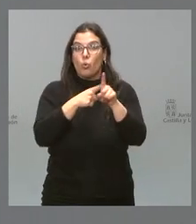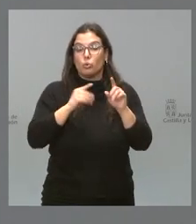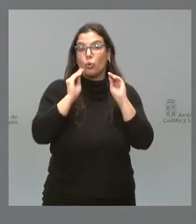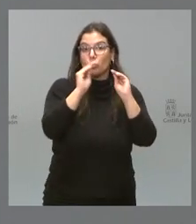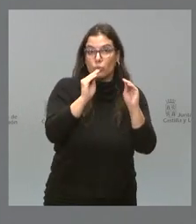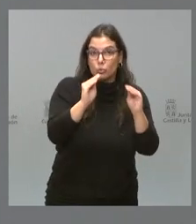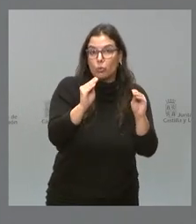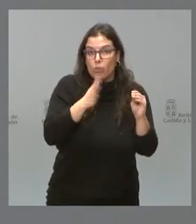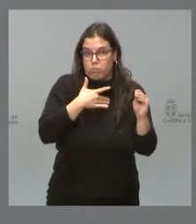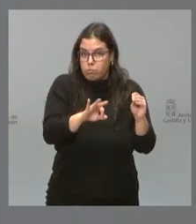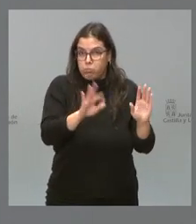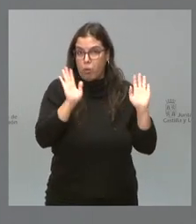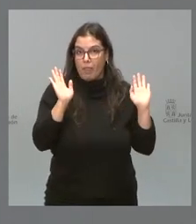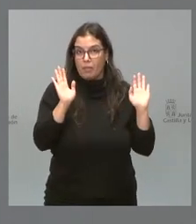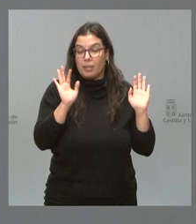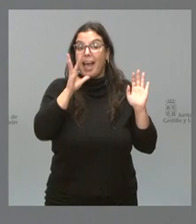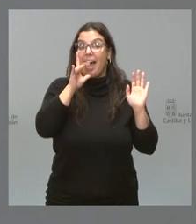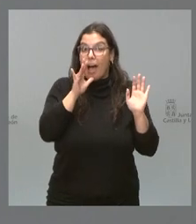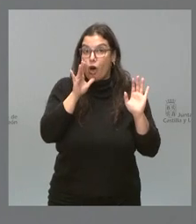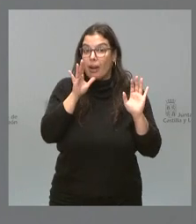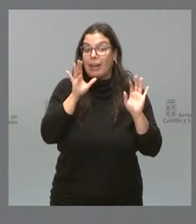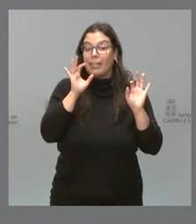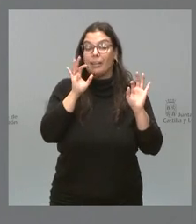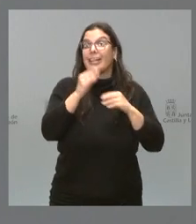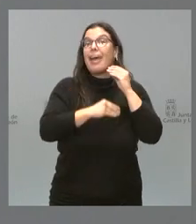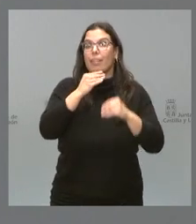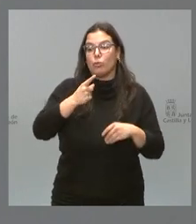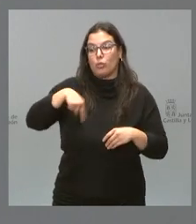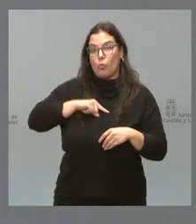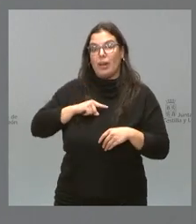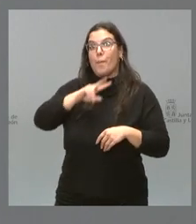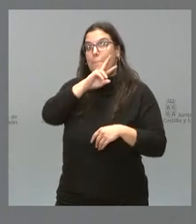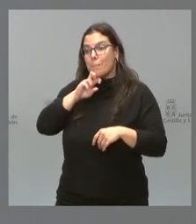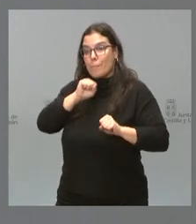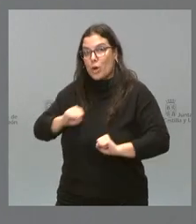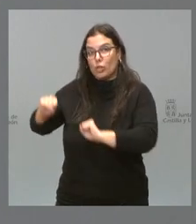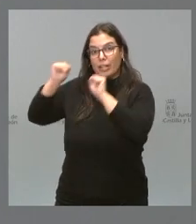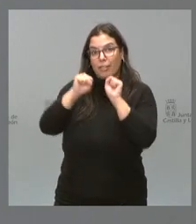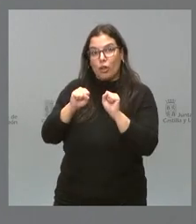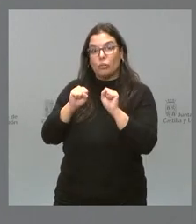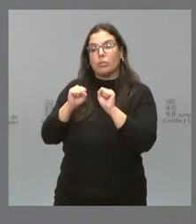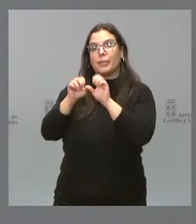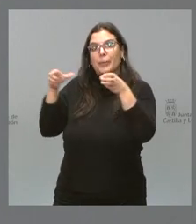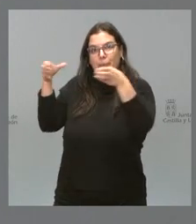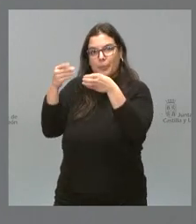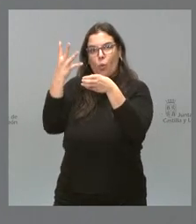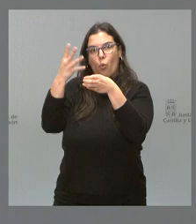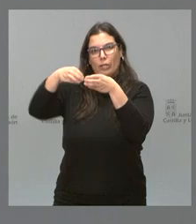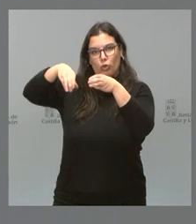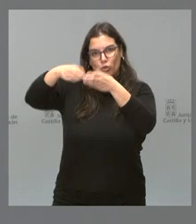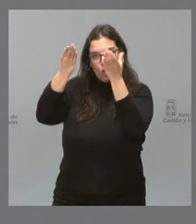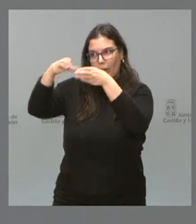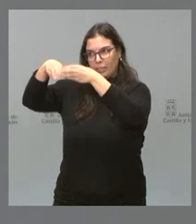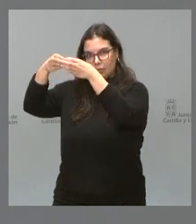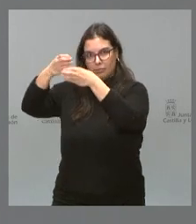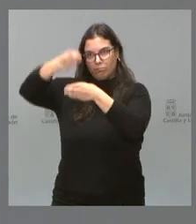uso se le puede dar un uso y ahora está garantizada la protección en tanto y cuántos cinco al expediente de esas cuatro Torres se van a definir de Torres